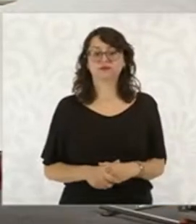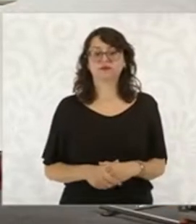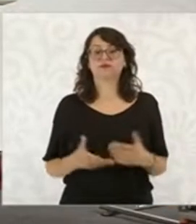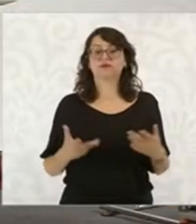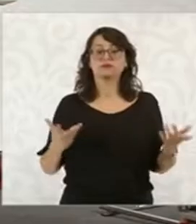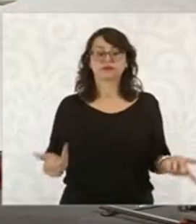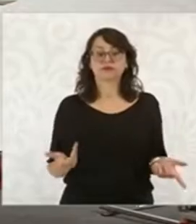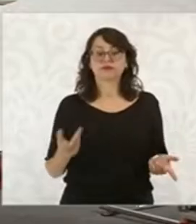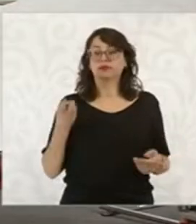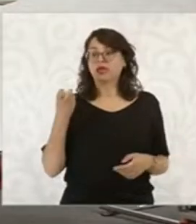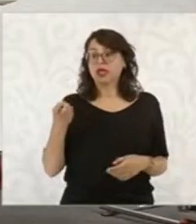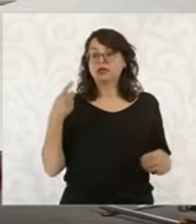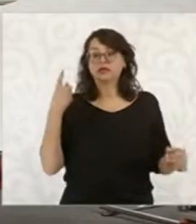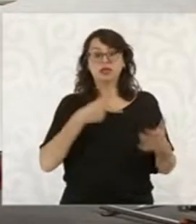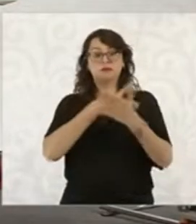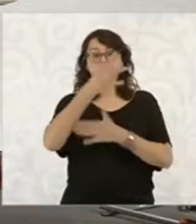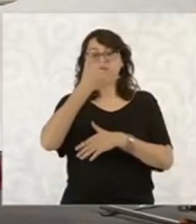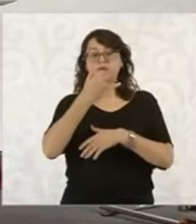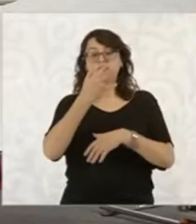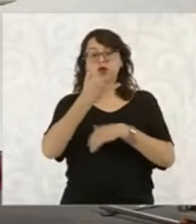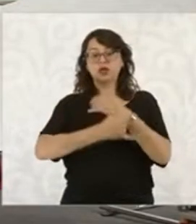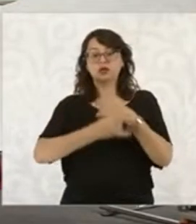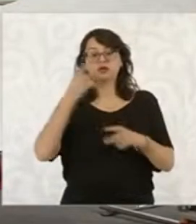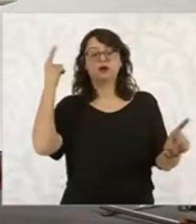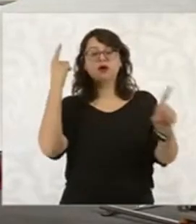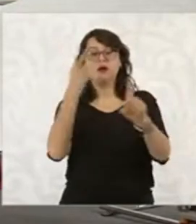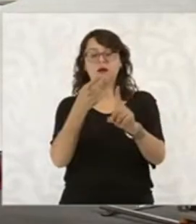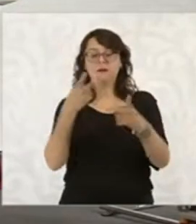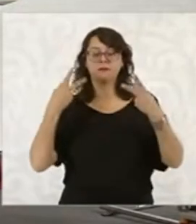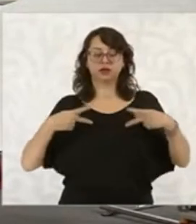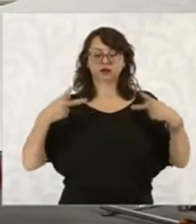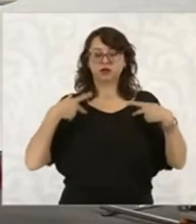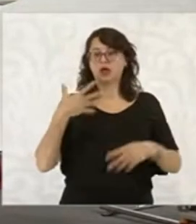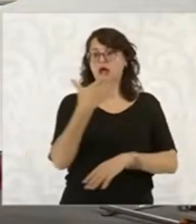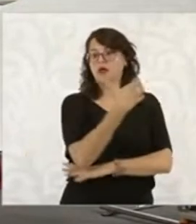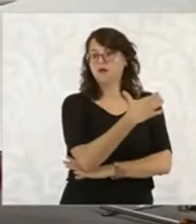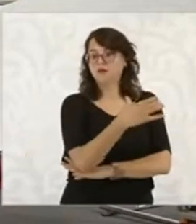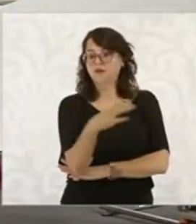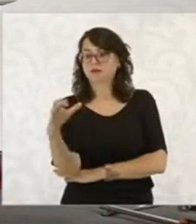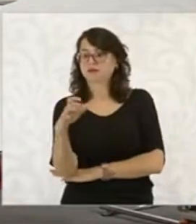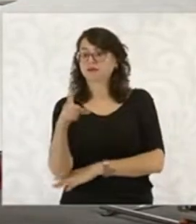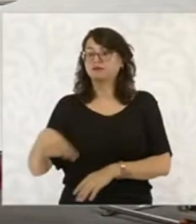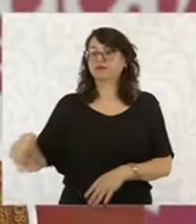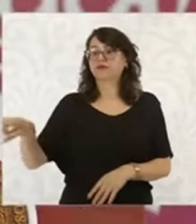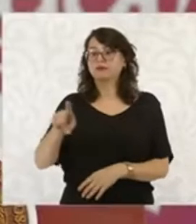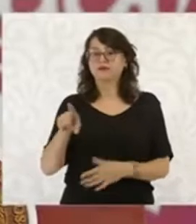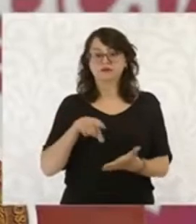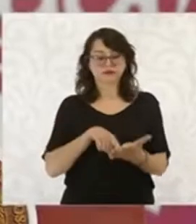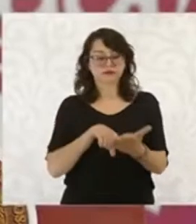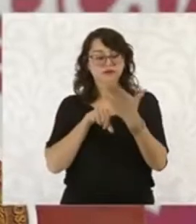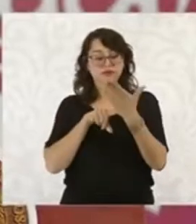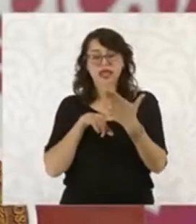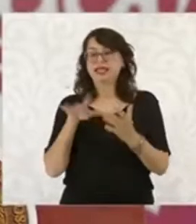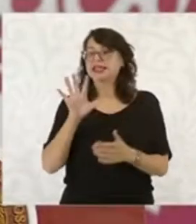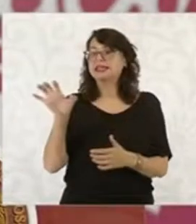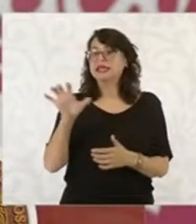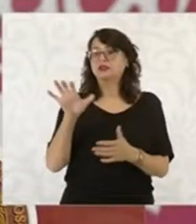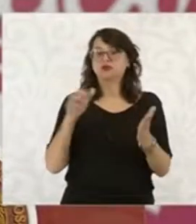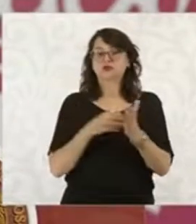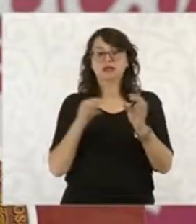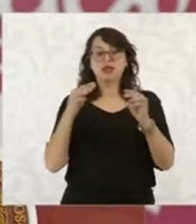señalábamos a los productores agrícolas y pecuarios cuyos títulos amparen volúmenes de hasta 500,000 metros